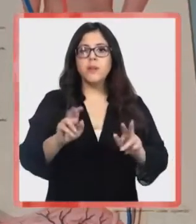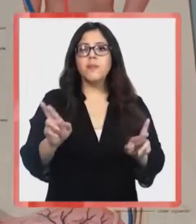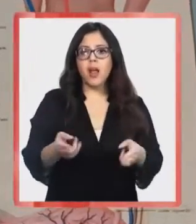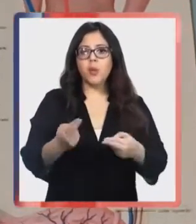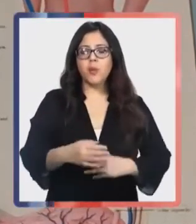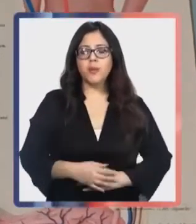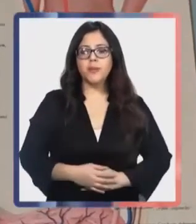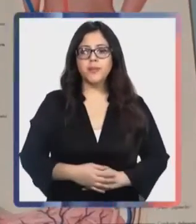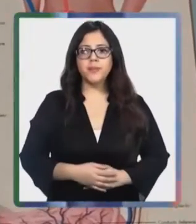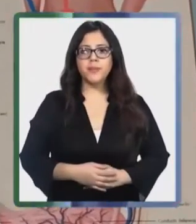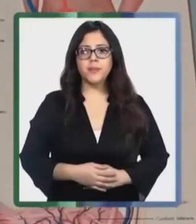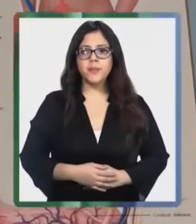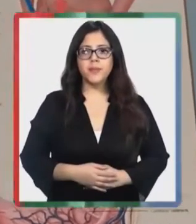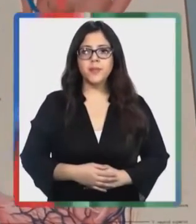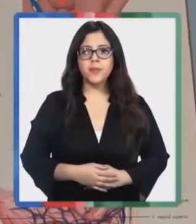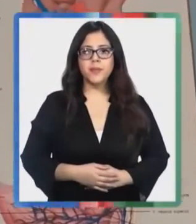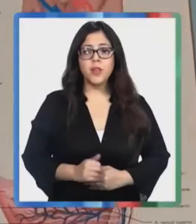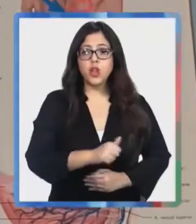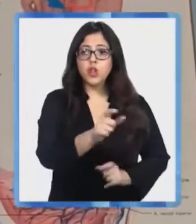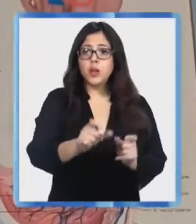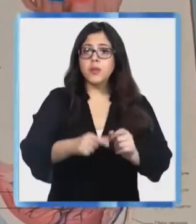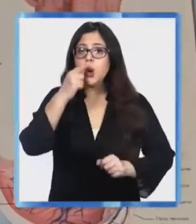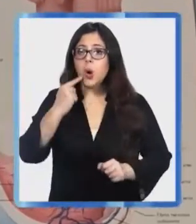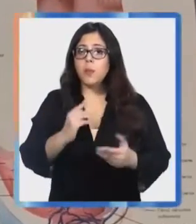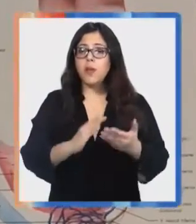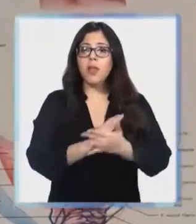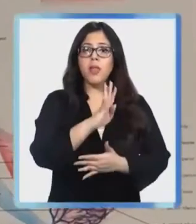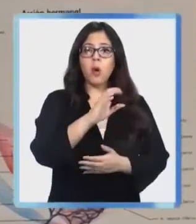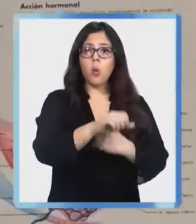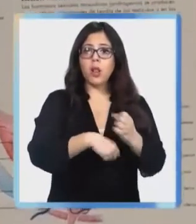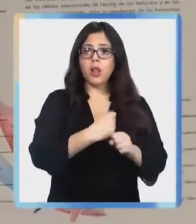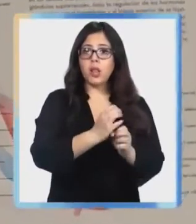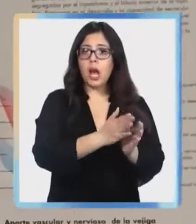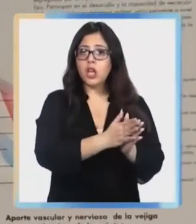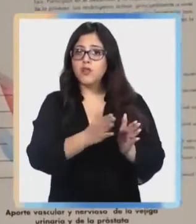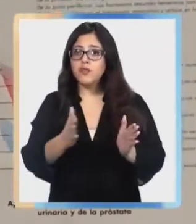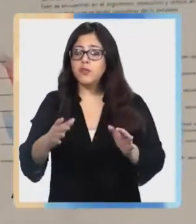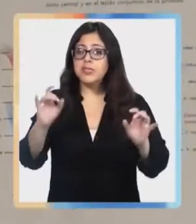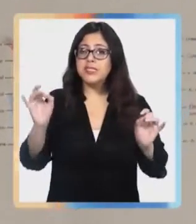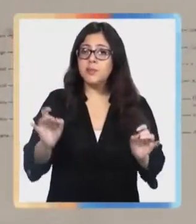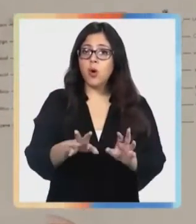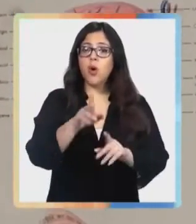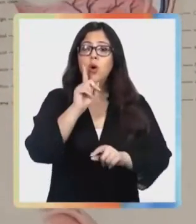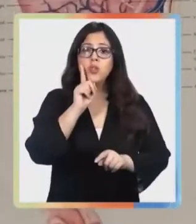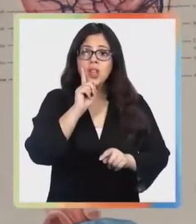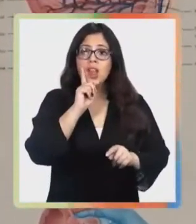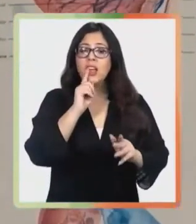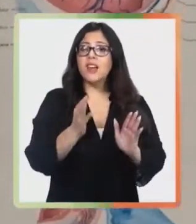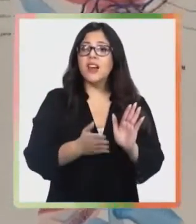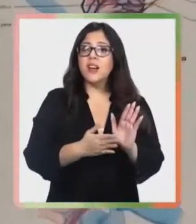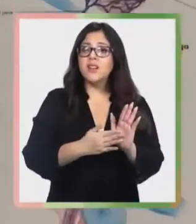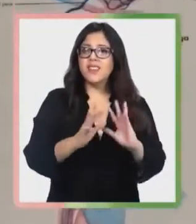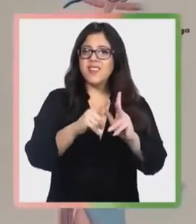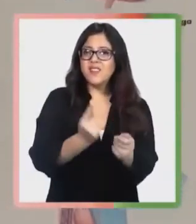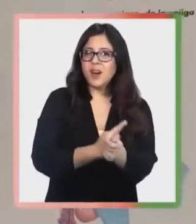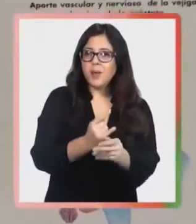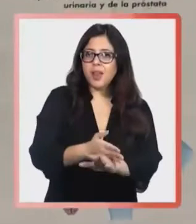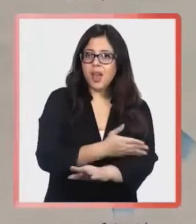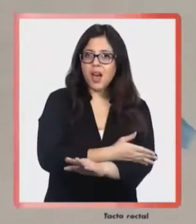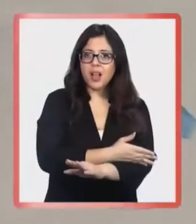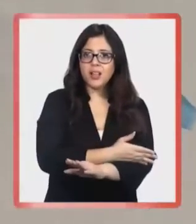con fines curativos todos los hombres a partir de los 40 años si es que tuvieran antecedentes